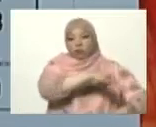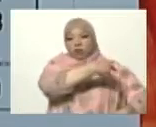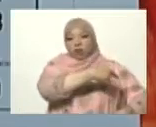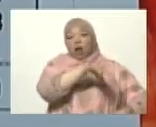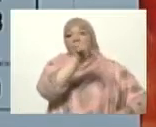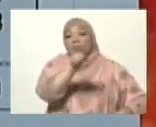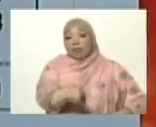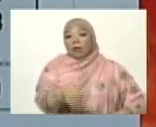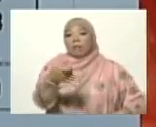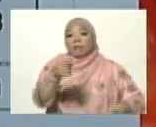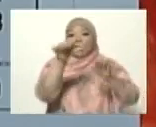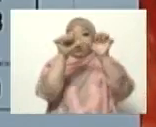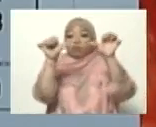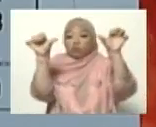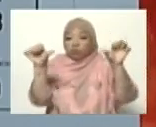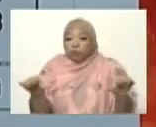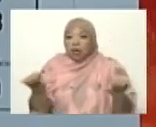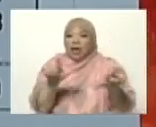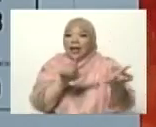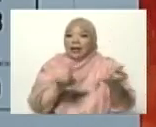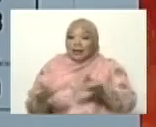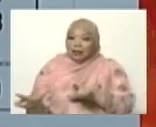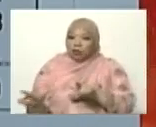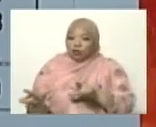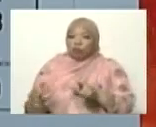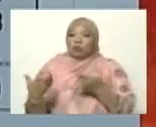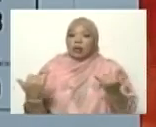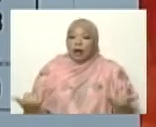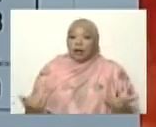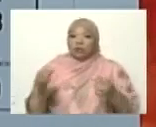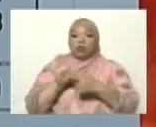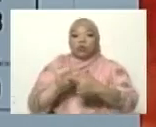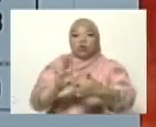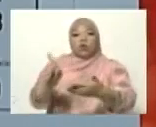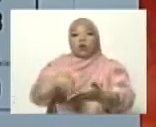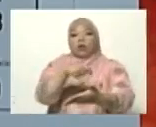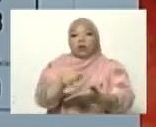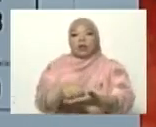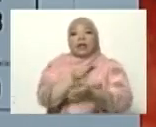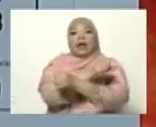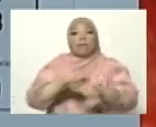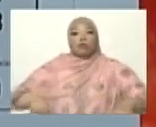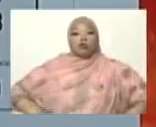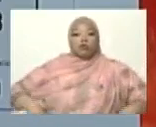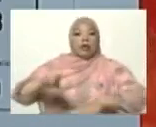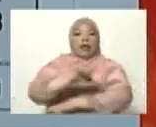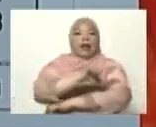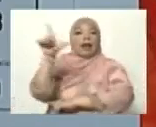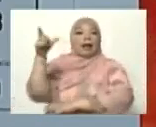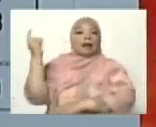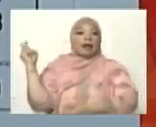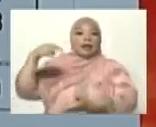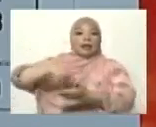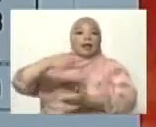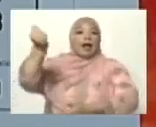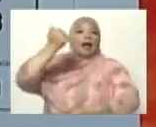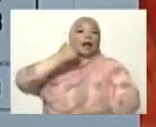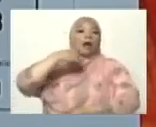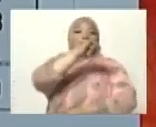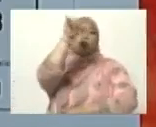infraestructura completa. Y Lara está deprimido, Yelixe. Bueno, vamos a pasar. Lara, Portuguesa, Trujillo, Carabobo, Aragua,